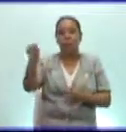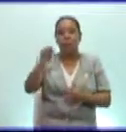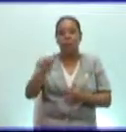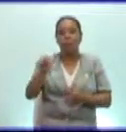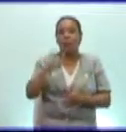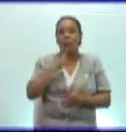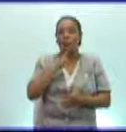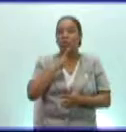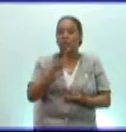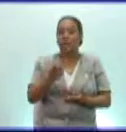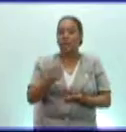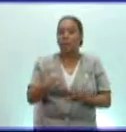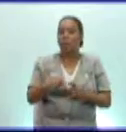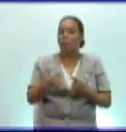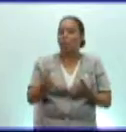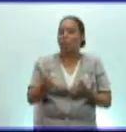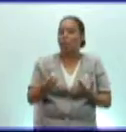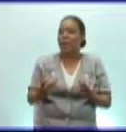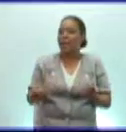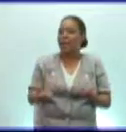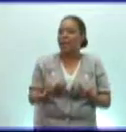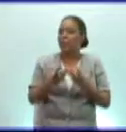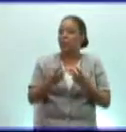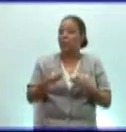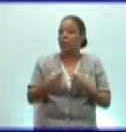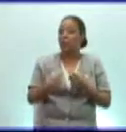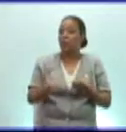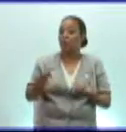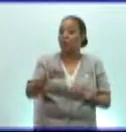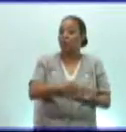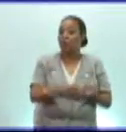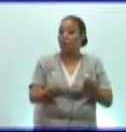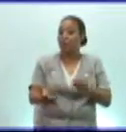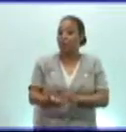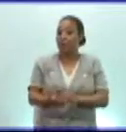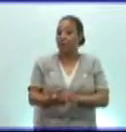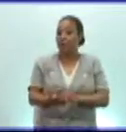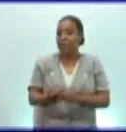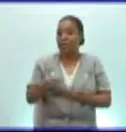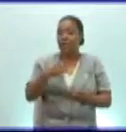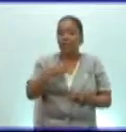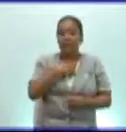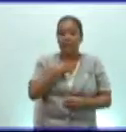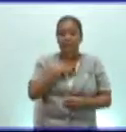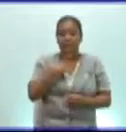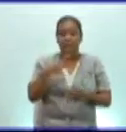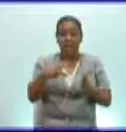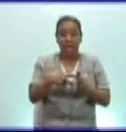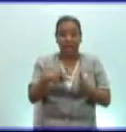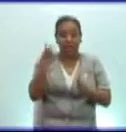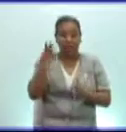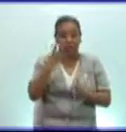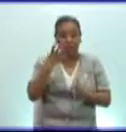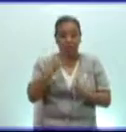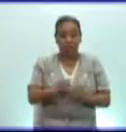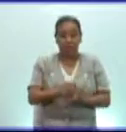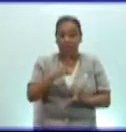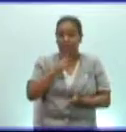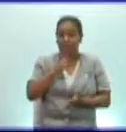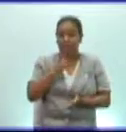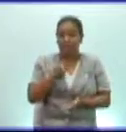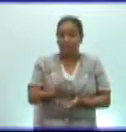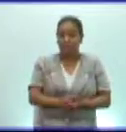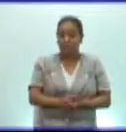una transferencia de protones e hidrógenos. Esta reacción se conoce como reacción protolítica. El protón hidrógeno de